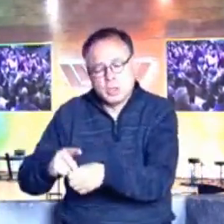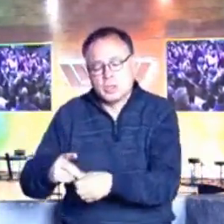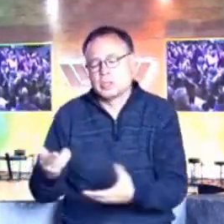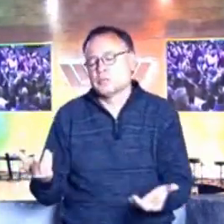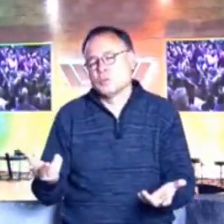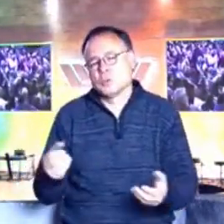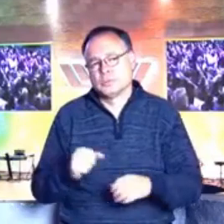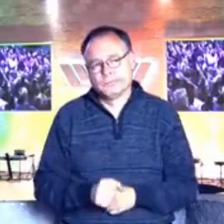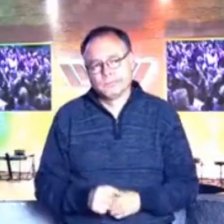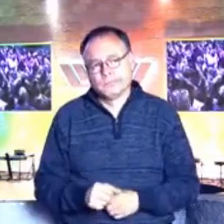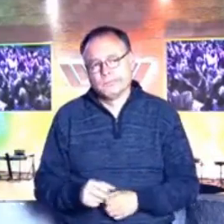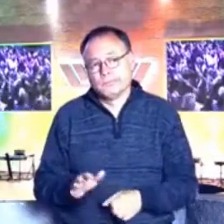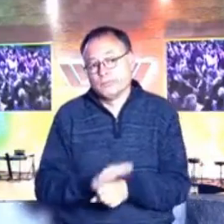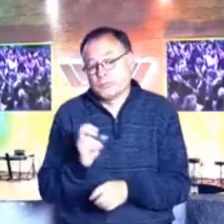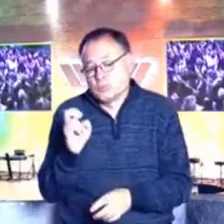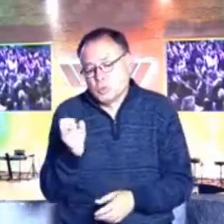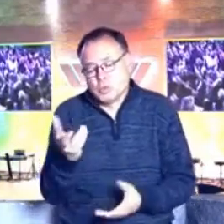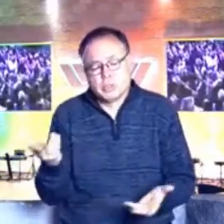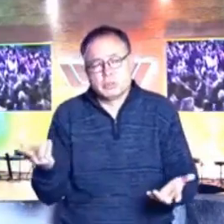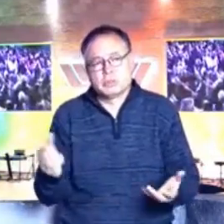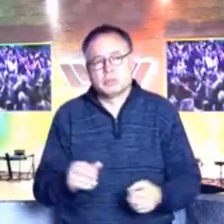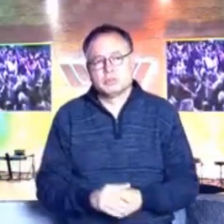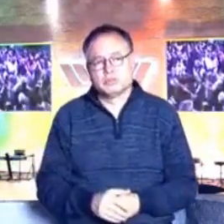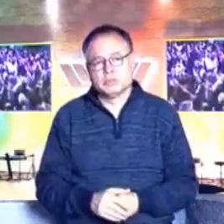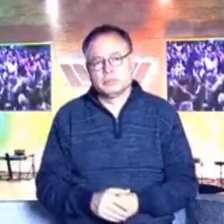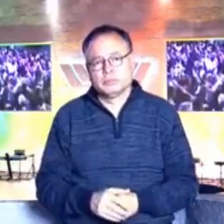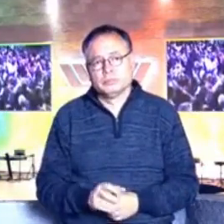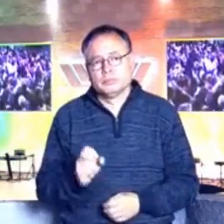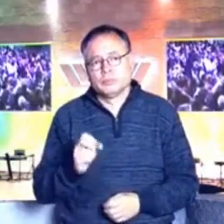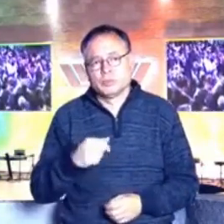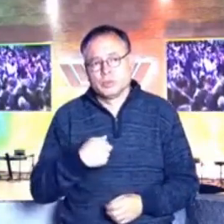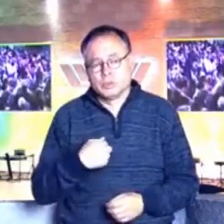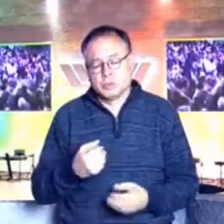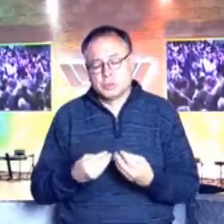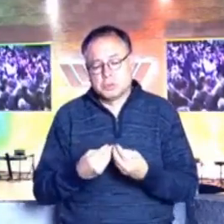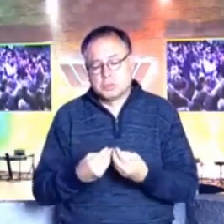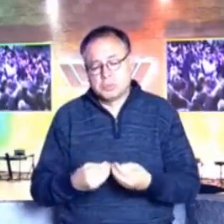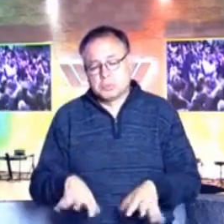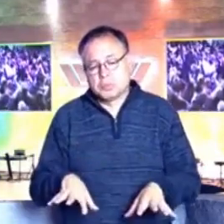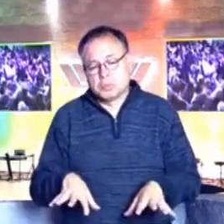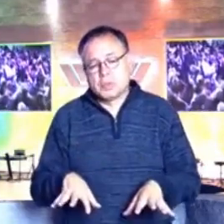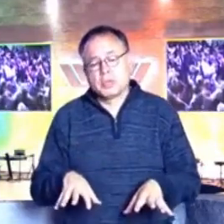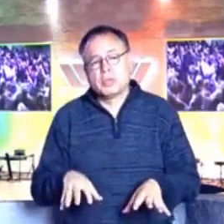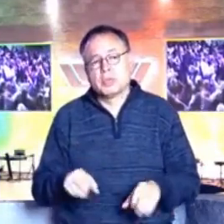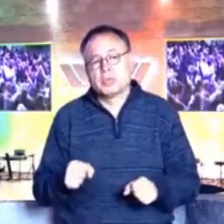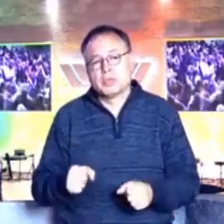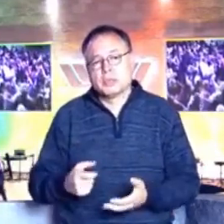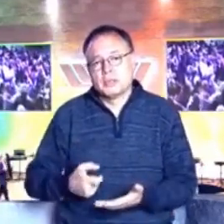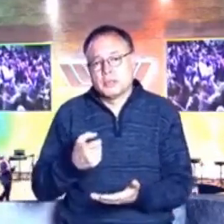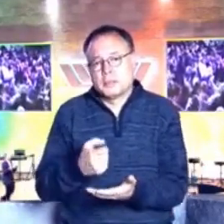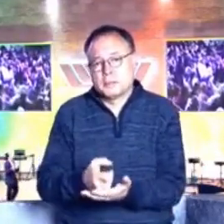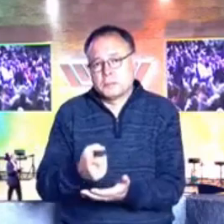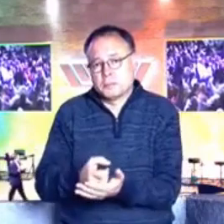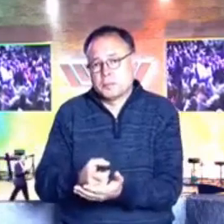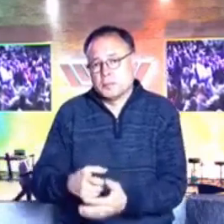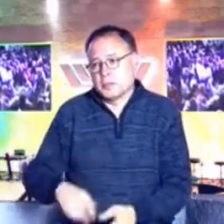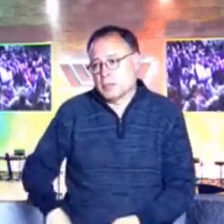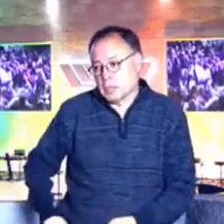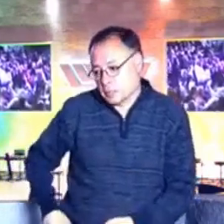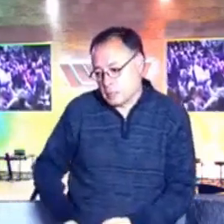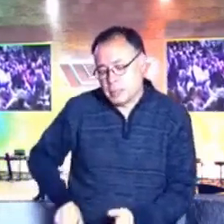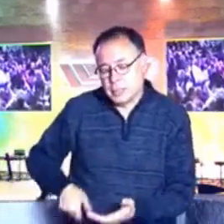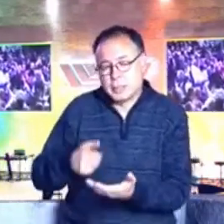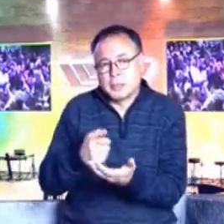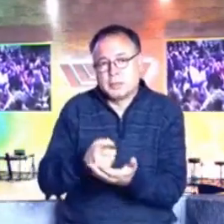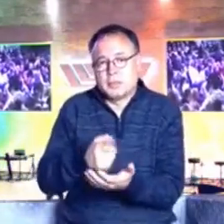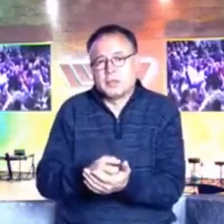mejor perdí la cartera señor Lo siento se perdió tu diezmo ni modo que salió perdiendo Fuiste